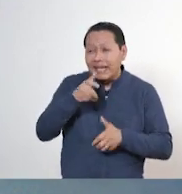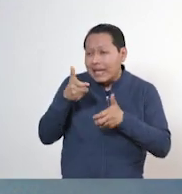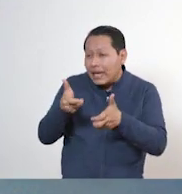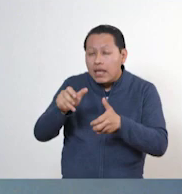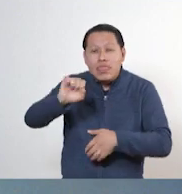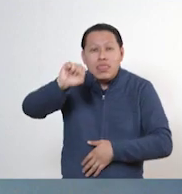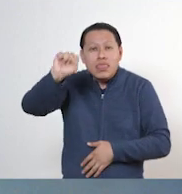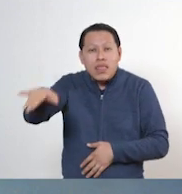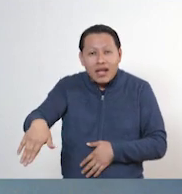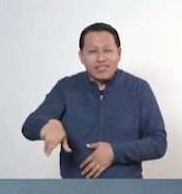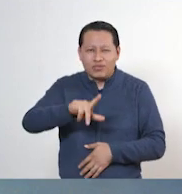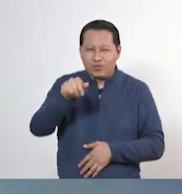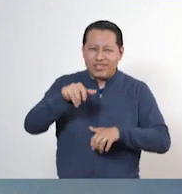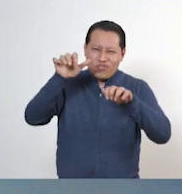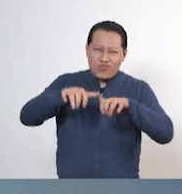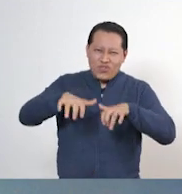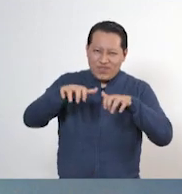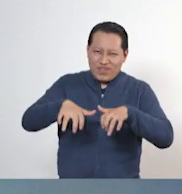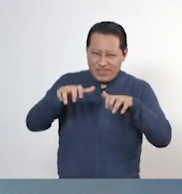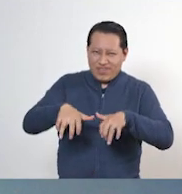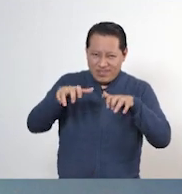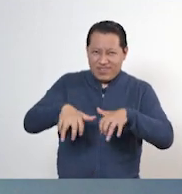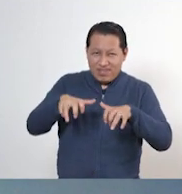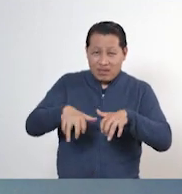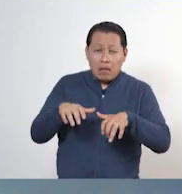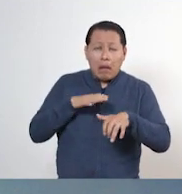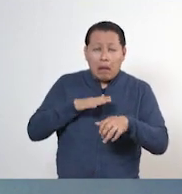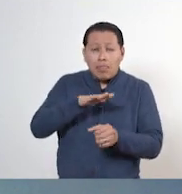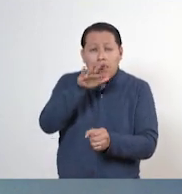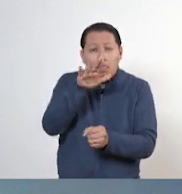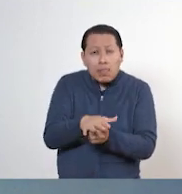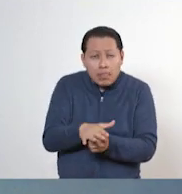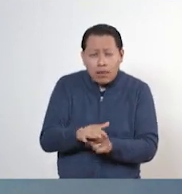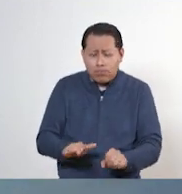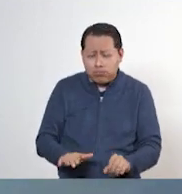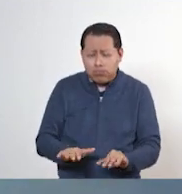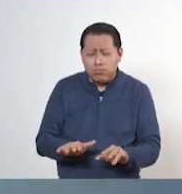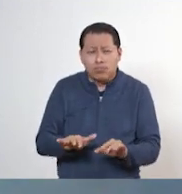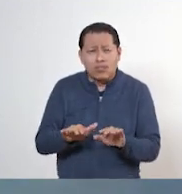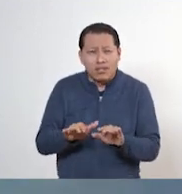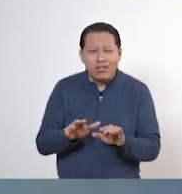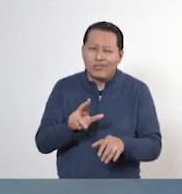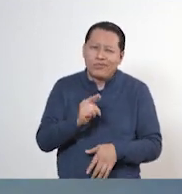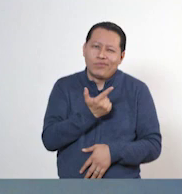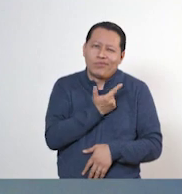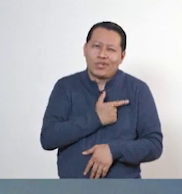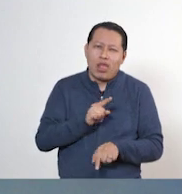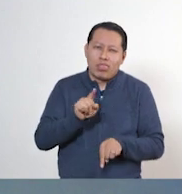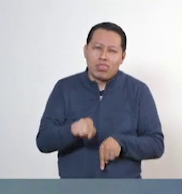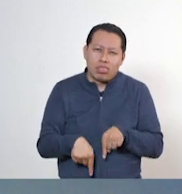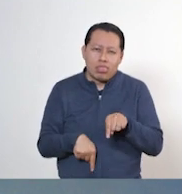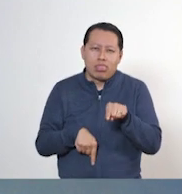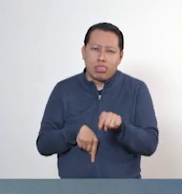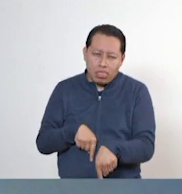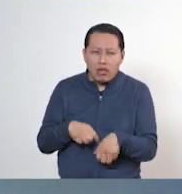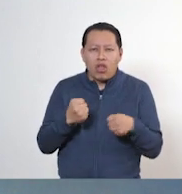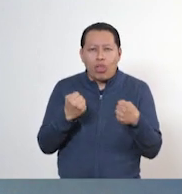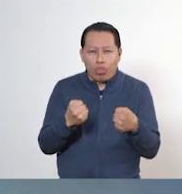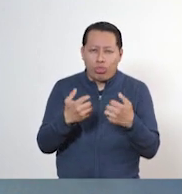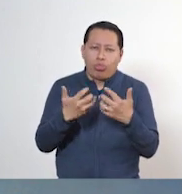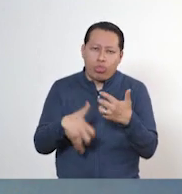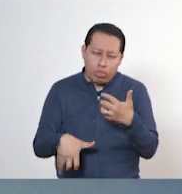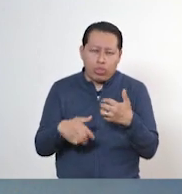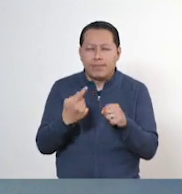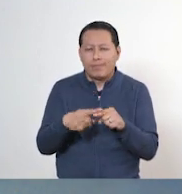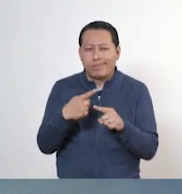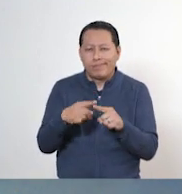calle, se tapan las coladeras, uh-huh, y luego cuando llueve se inundan las calles y a nadie nos gusta estar caminando entre el agua o que se queden los coches atorados.